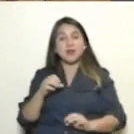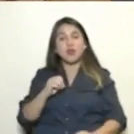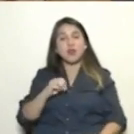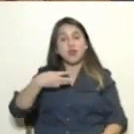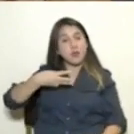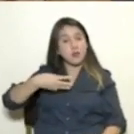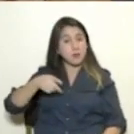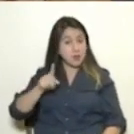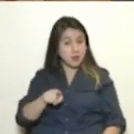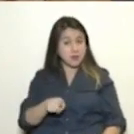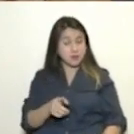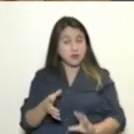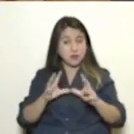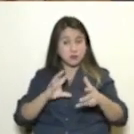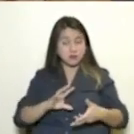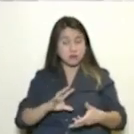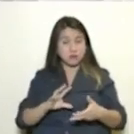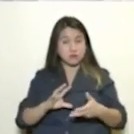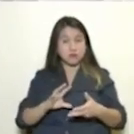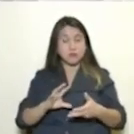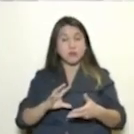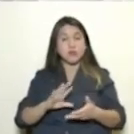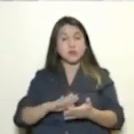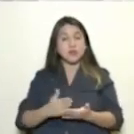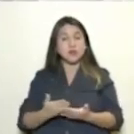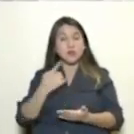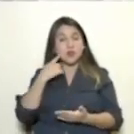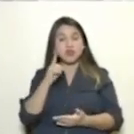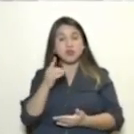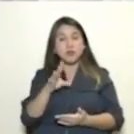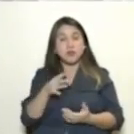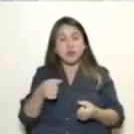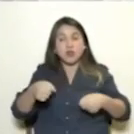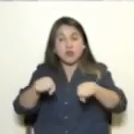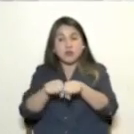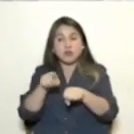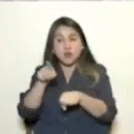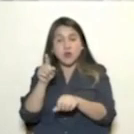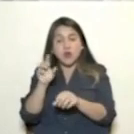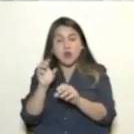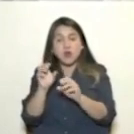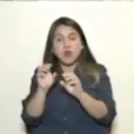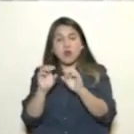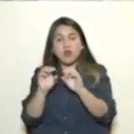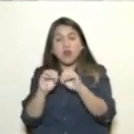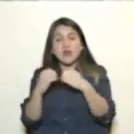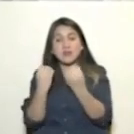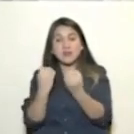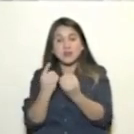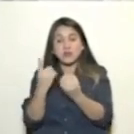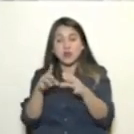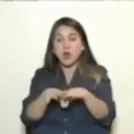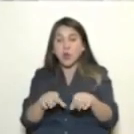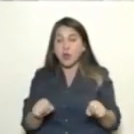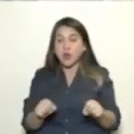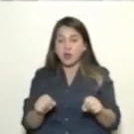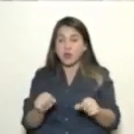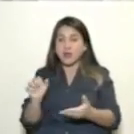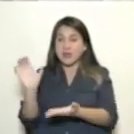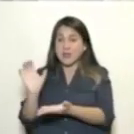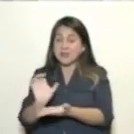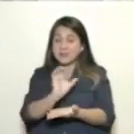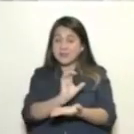Salud, pero para que no sea solo un anexo de una organización, que sea un acuerdo internacional entre los